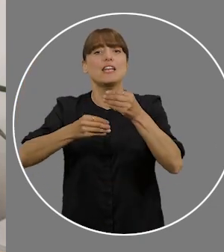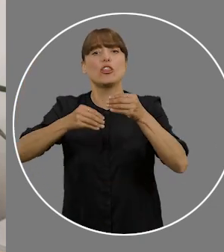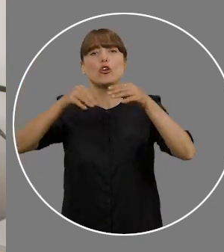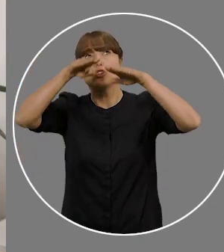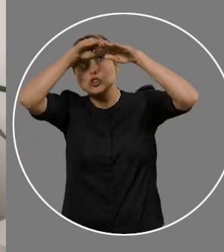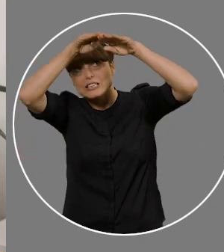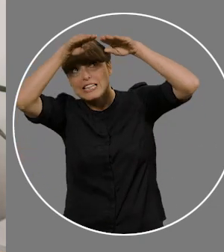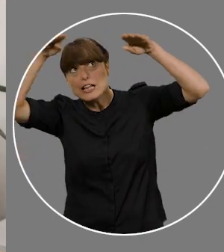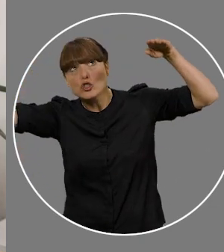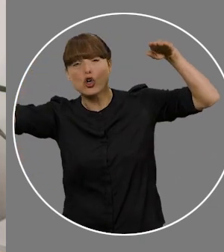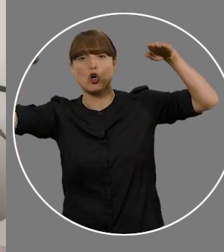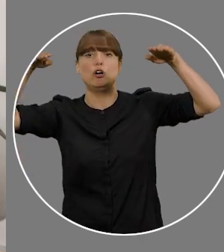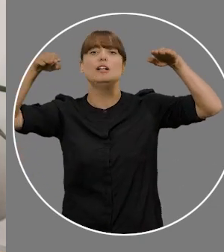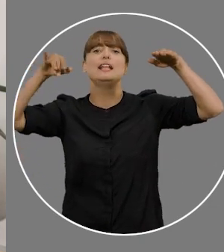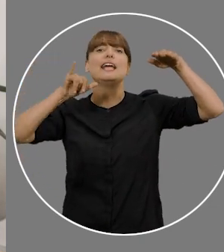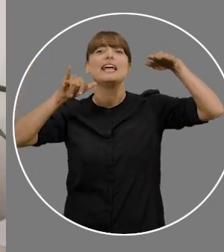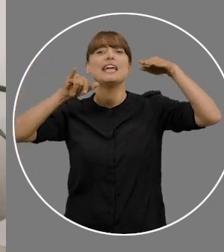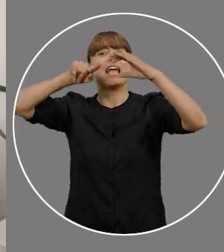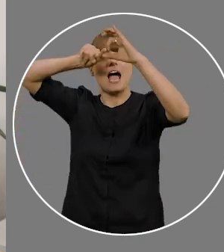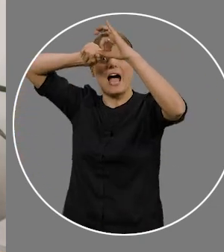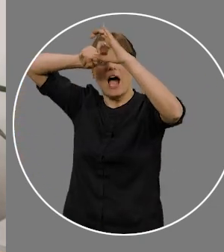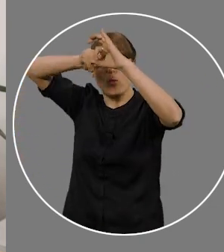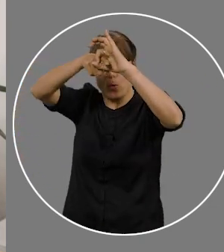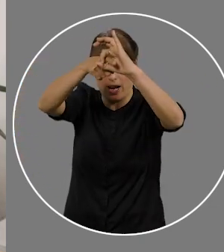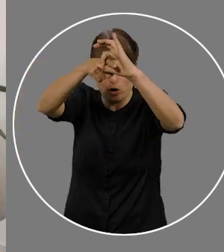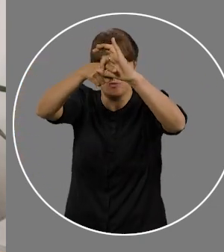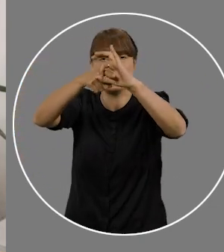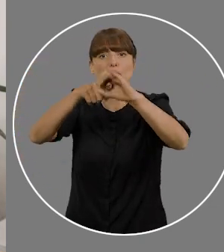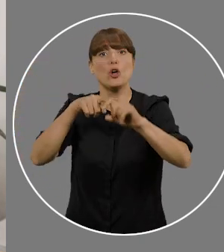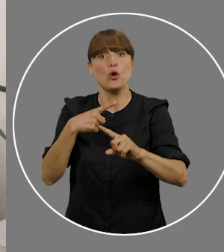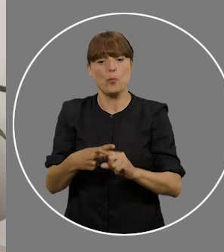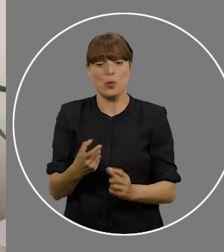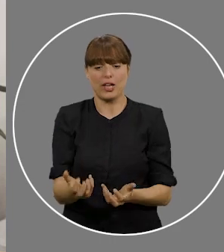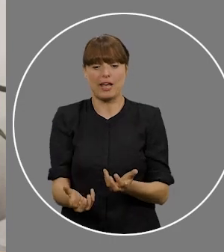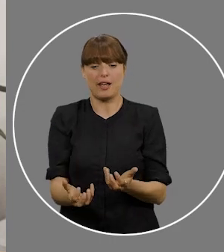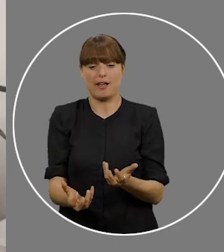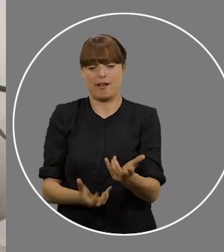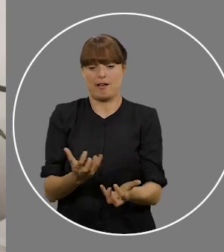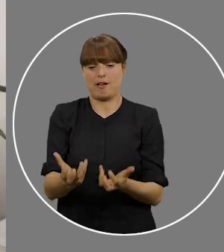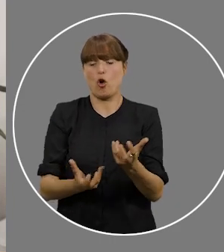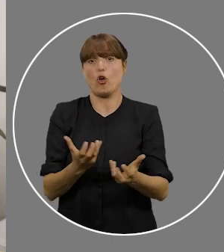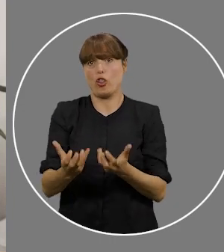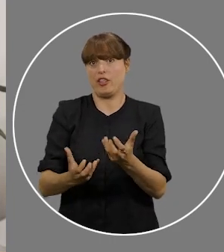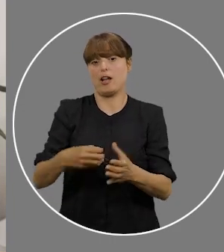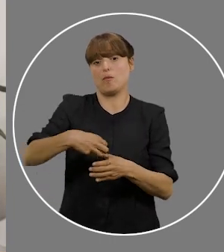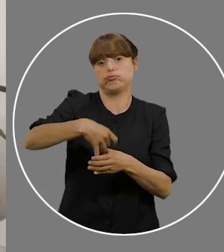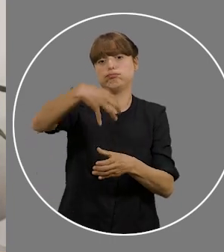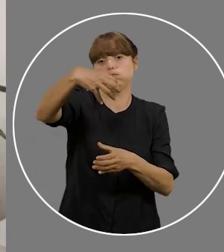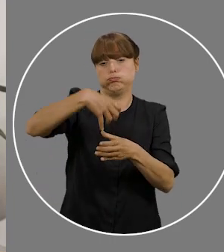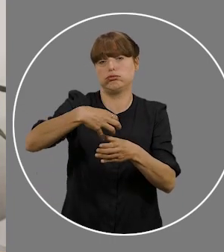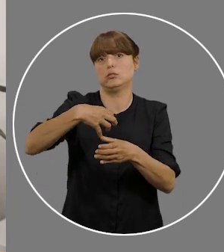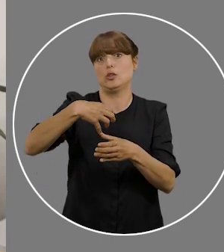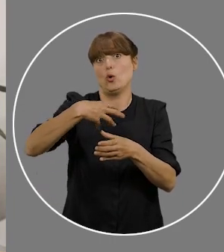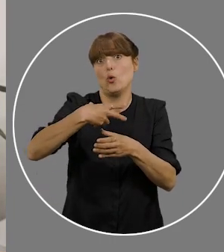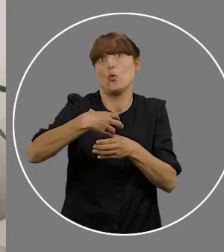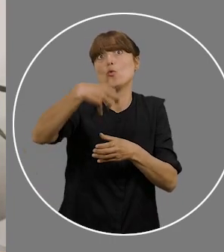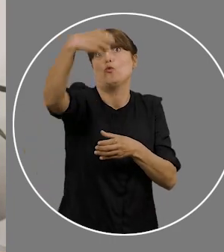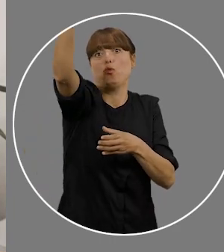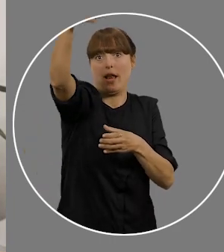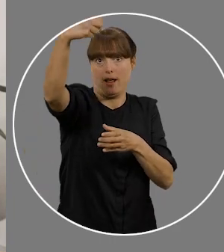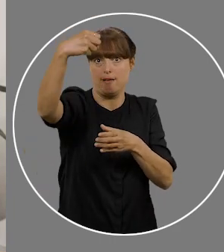un agujero para que saliera el humo de la chimenea, ¿no? Yo le puse